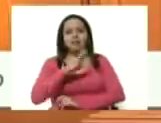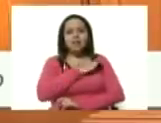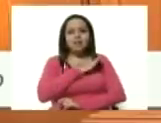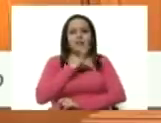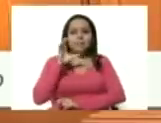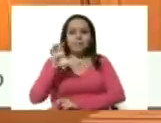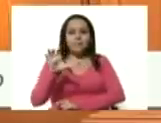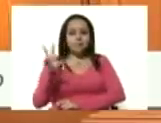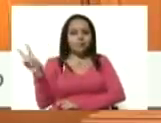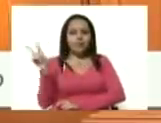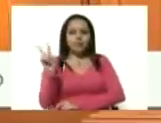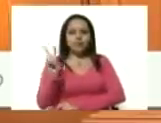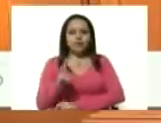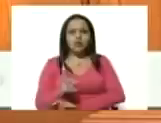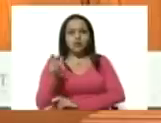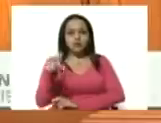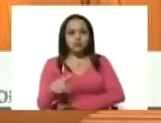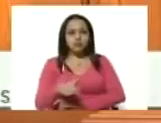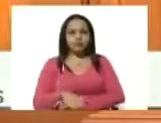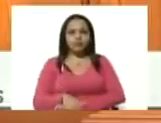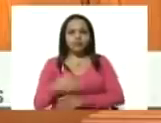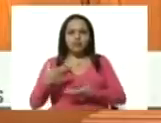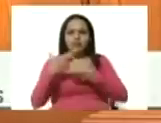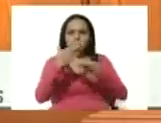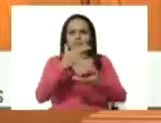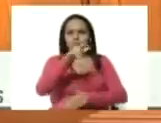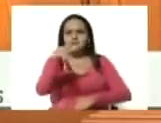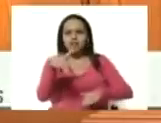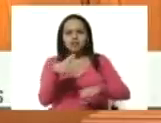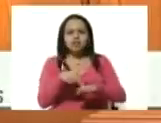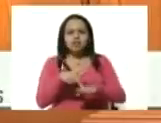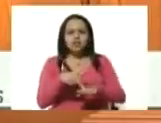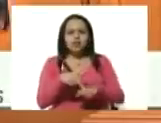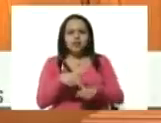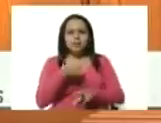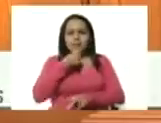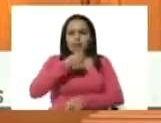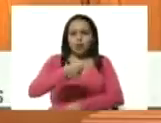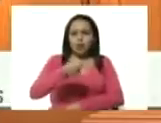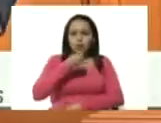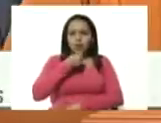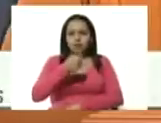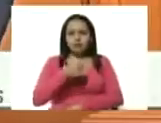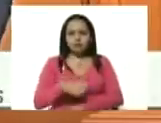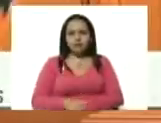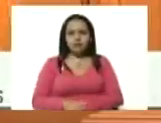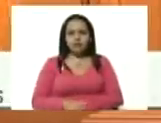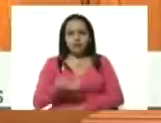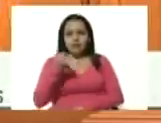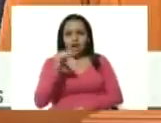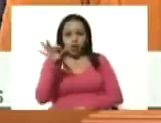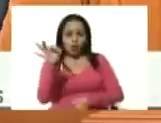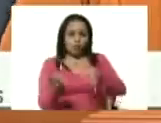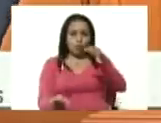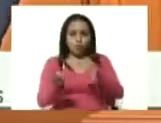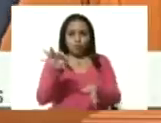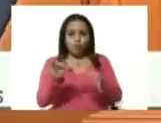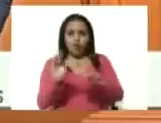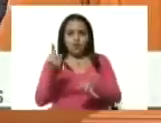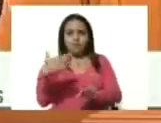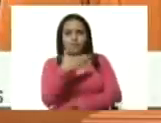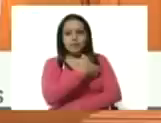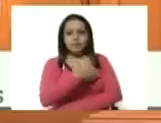país hoy por hoy, el Premio Nacional de Periodismo, engalanado por el jurado, por su